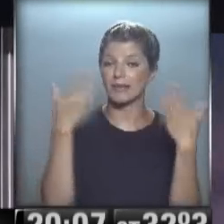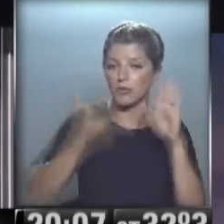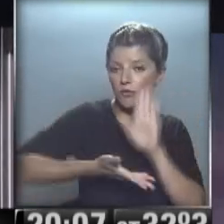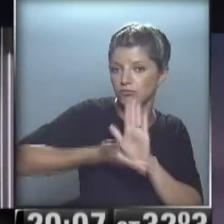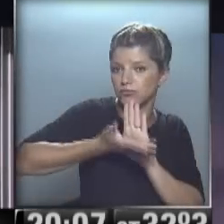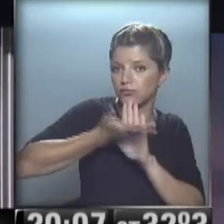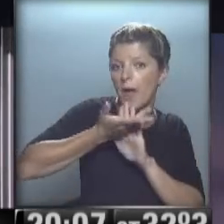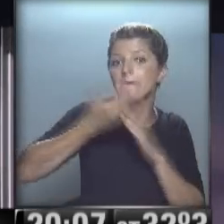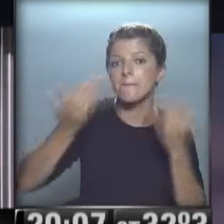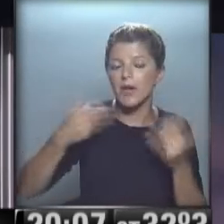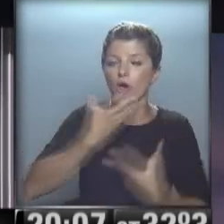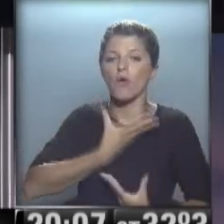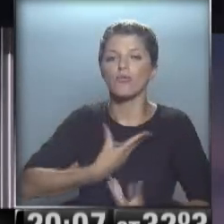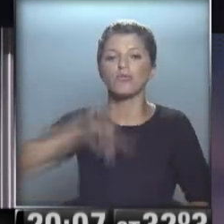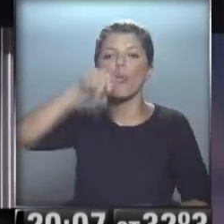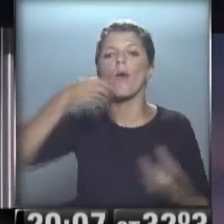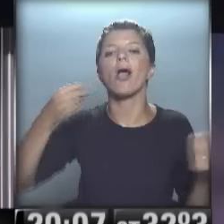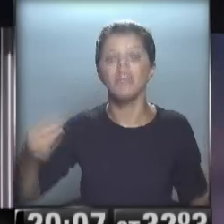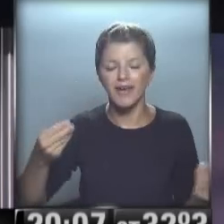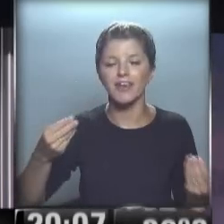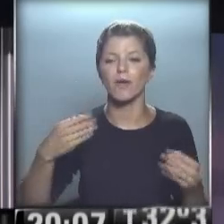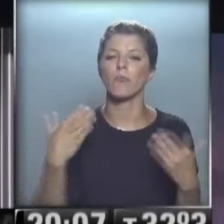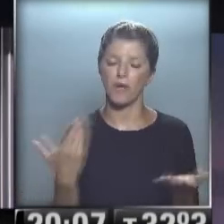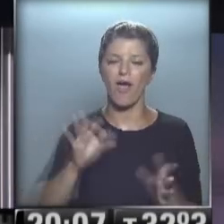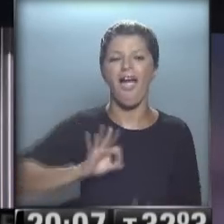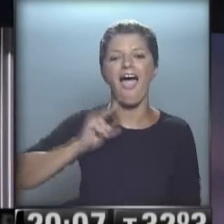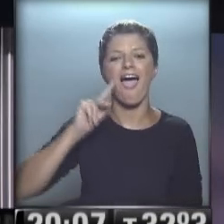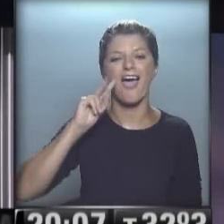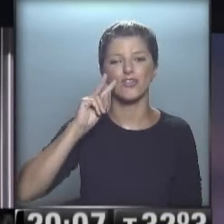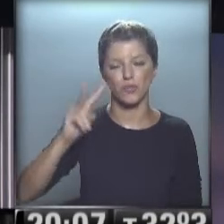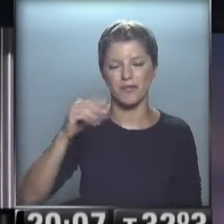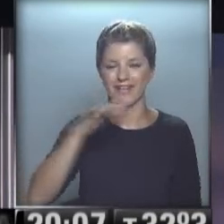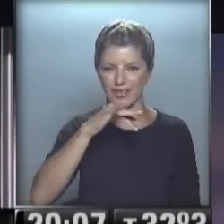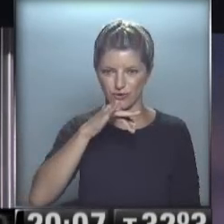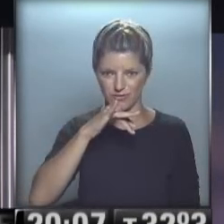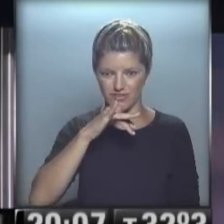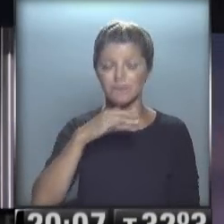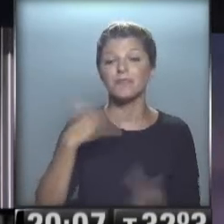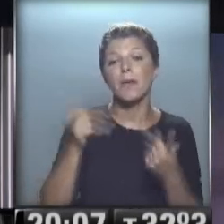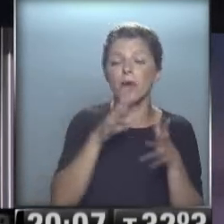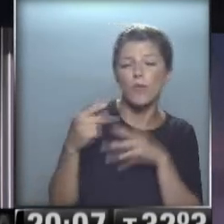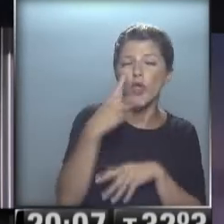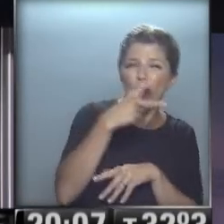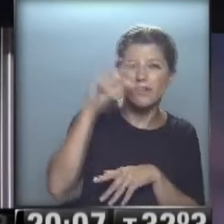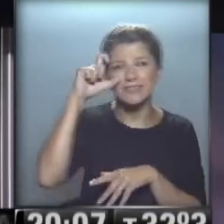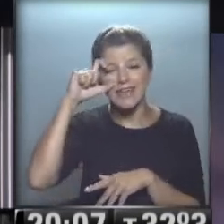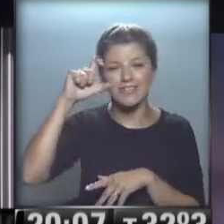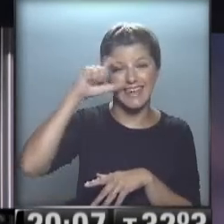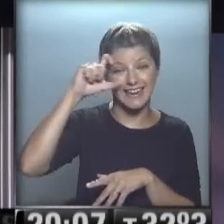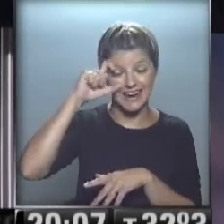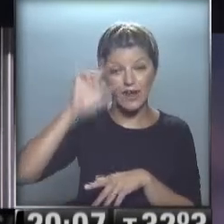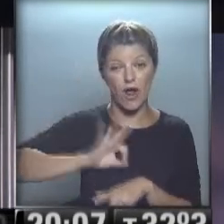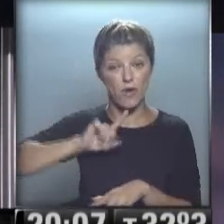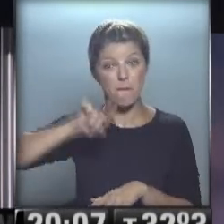y recién el alivio llegará a los primeros días del 2014. Posiblemente entre el 2 y el 3 de enero del año que